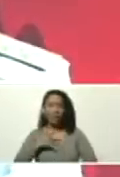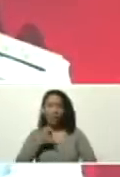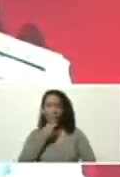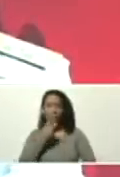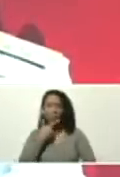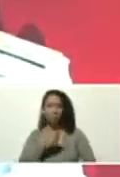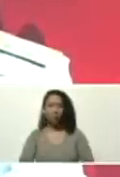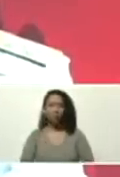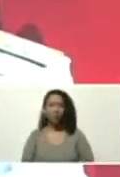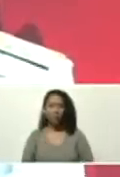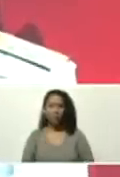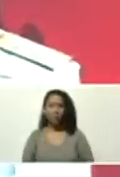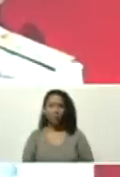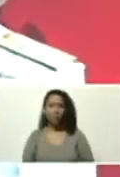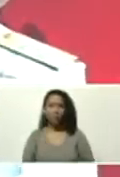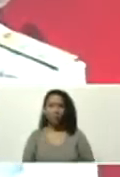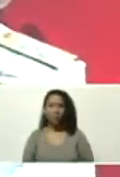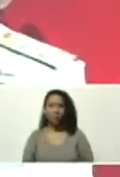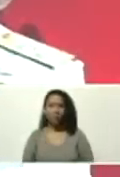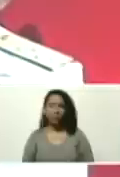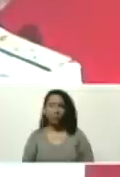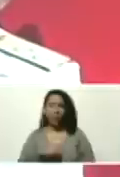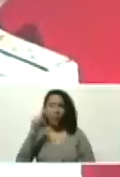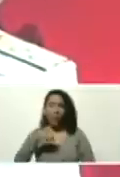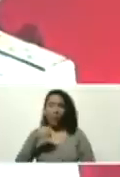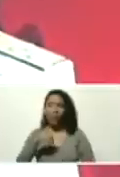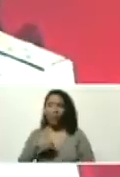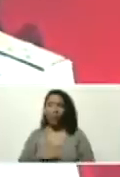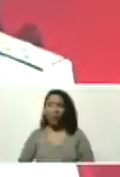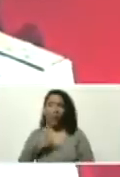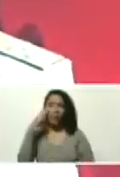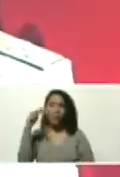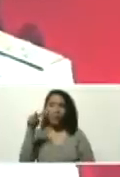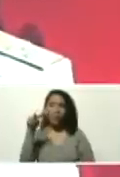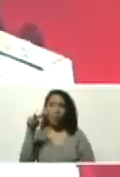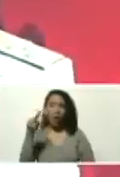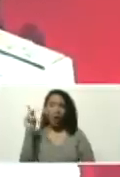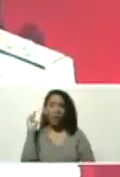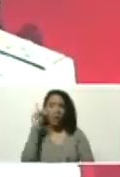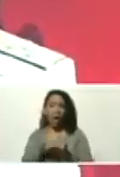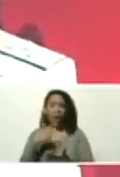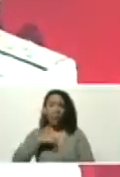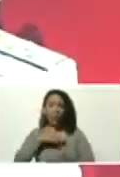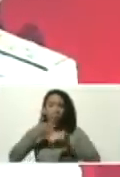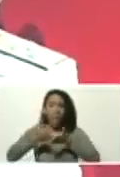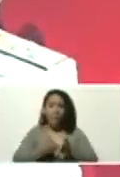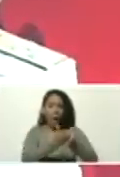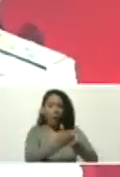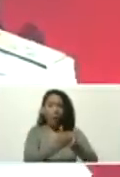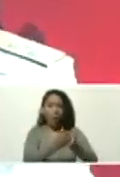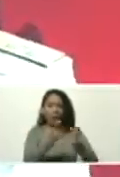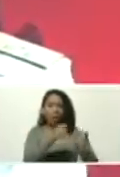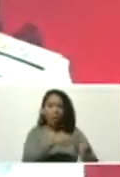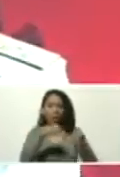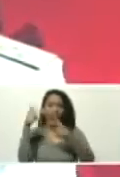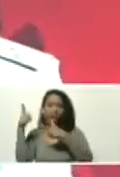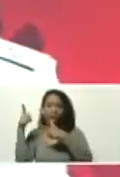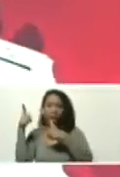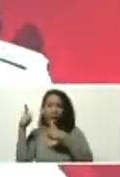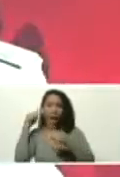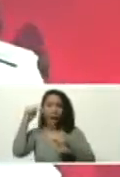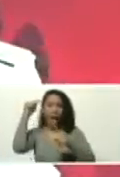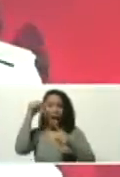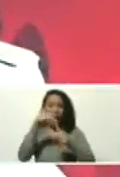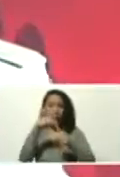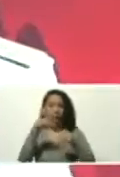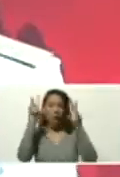hermosos. Hoy vemos la llegada de nuestro buque que nos llevará hacia los